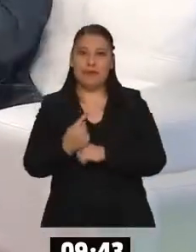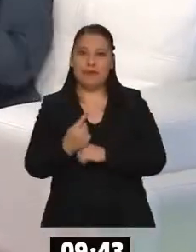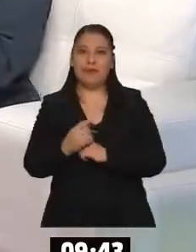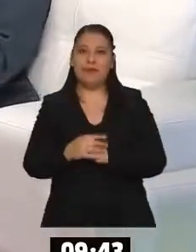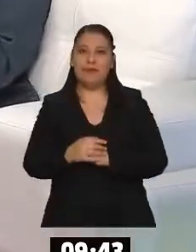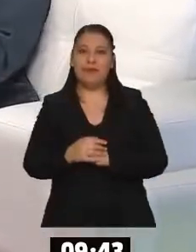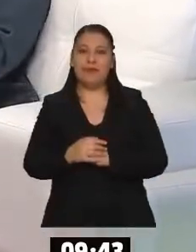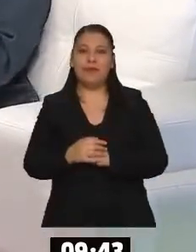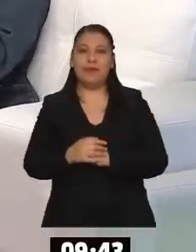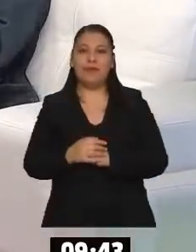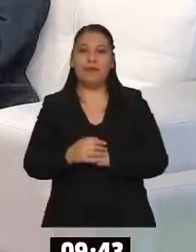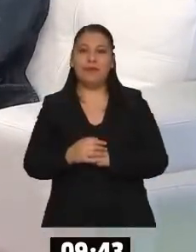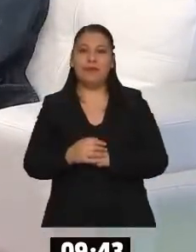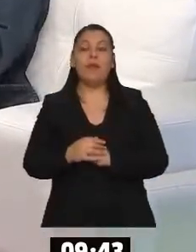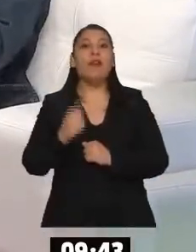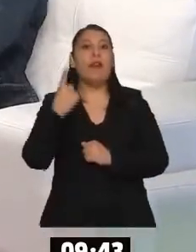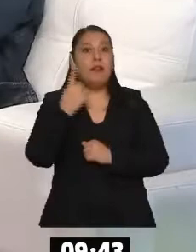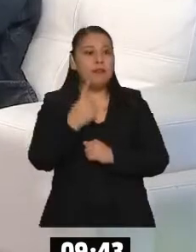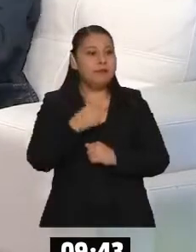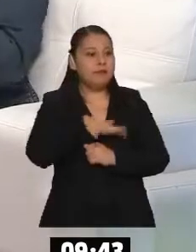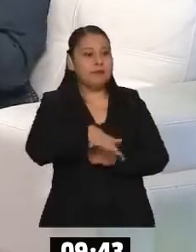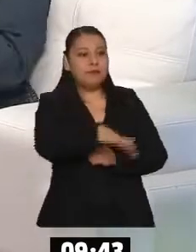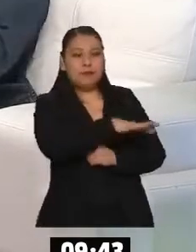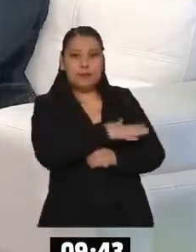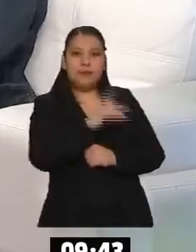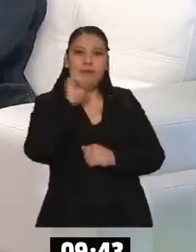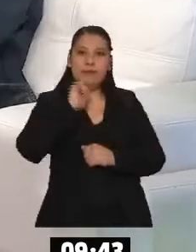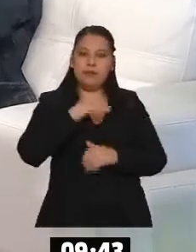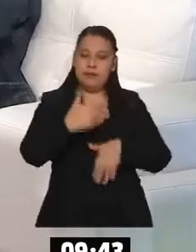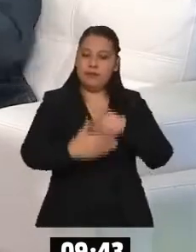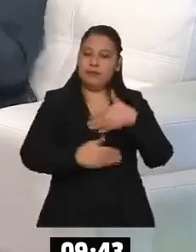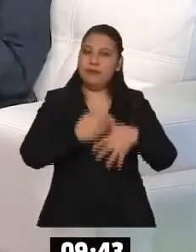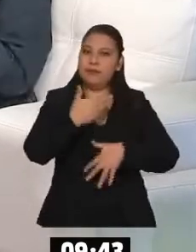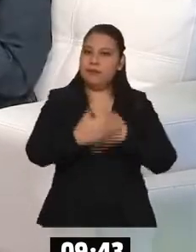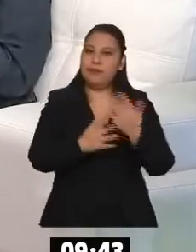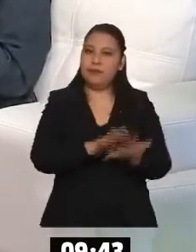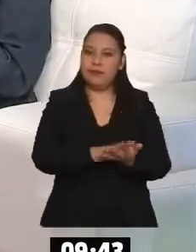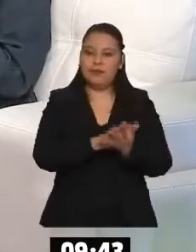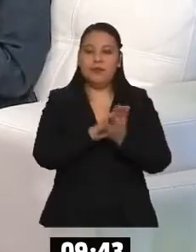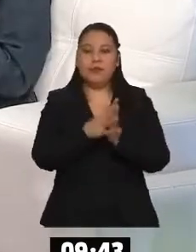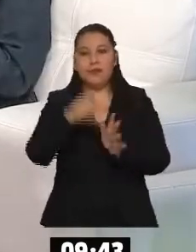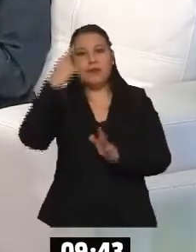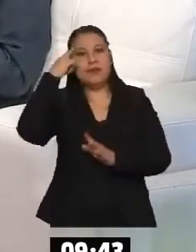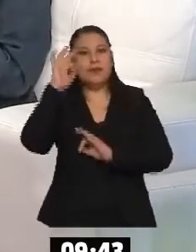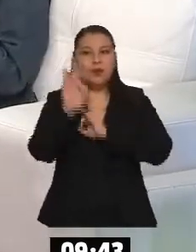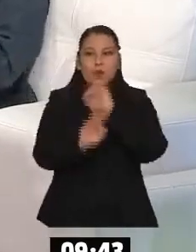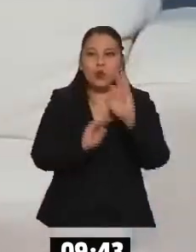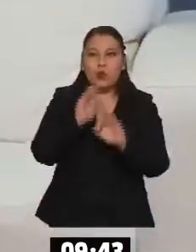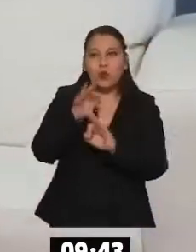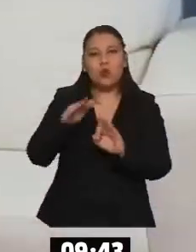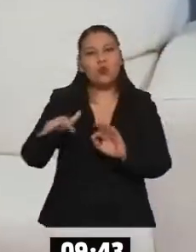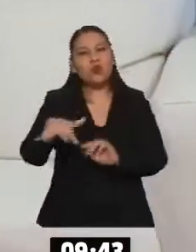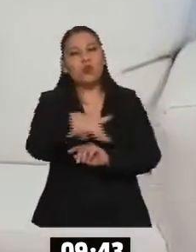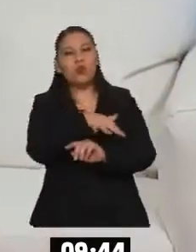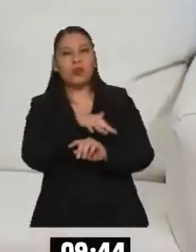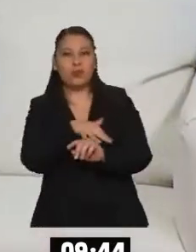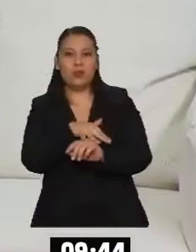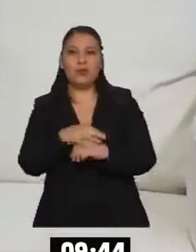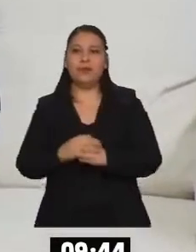genera una posición diferente y genera tiempo para estas personas y